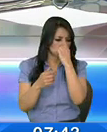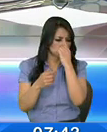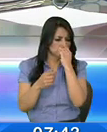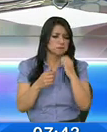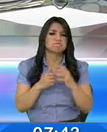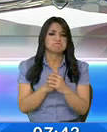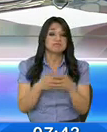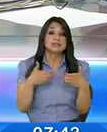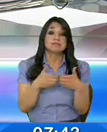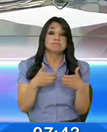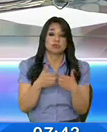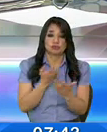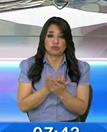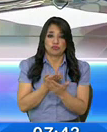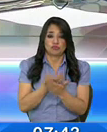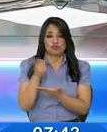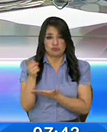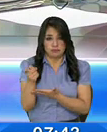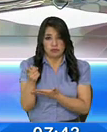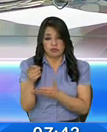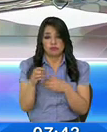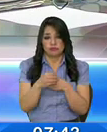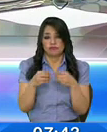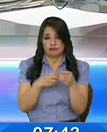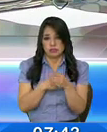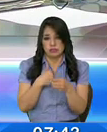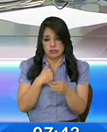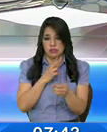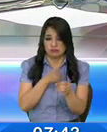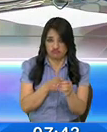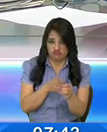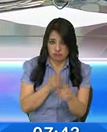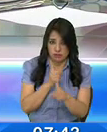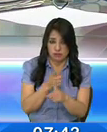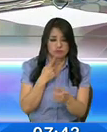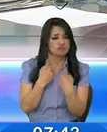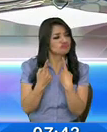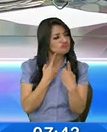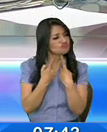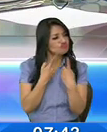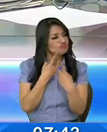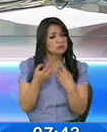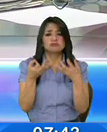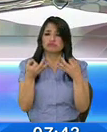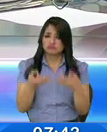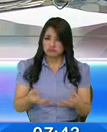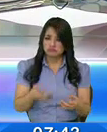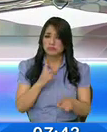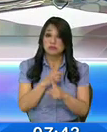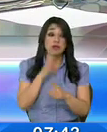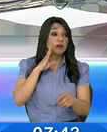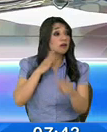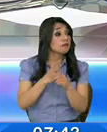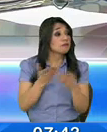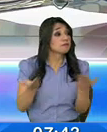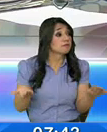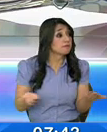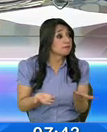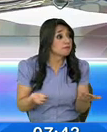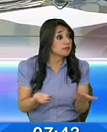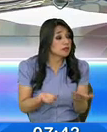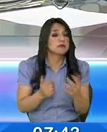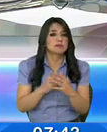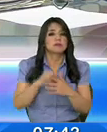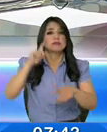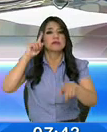el equipo económico de la oficina que yo obviamente presido y reitero lo que se busca es que existan